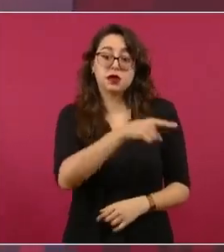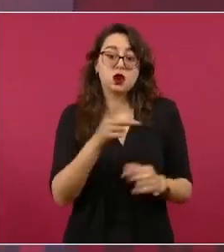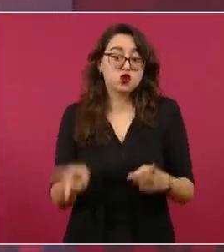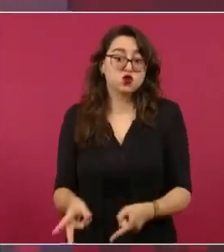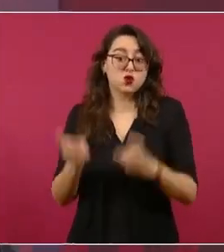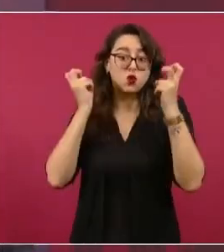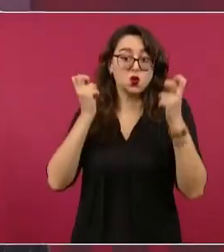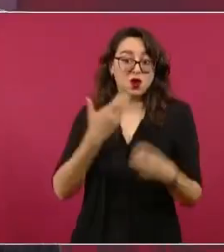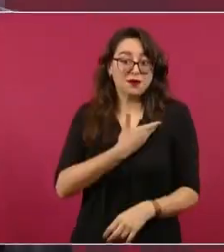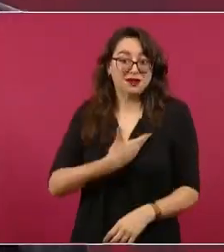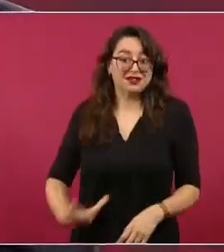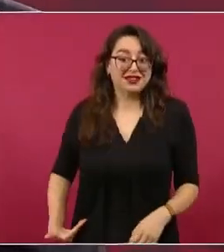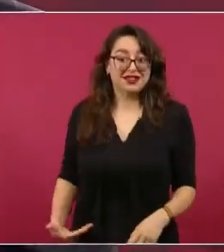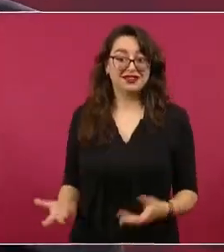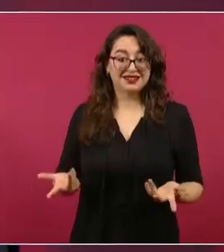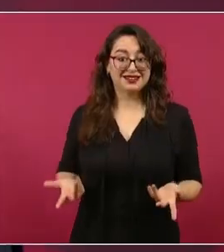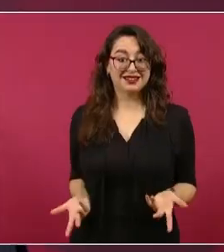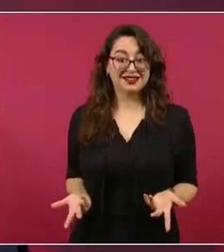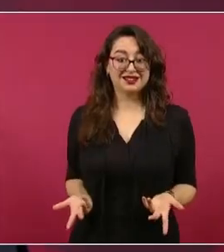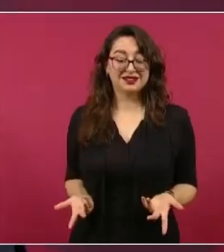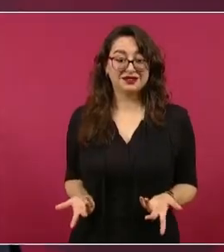usurpadora,